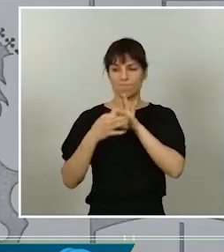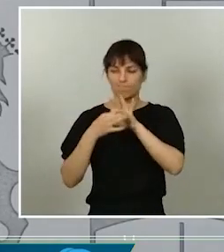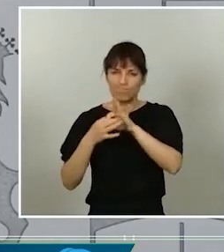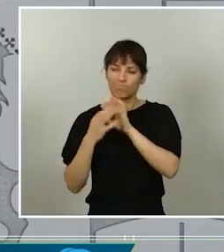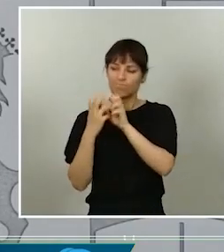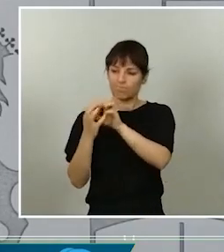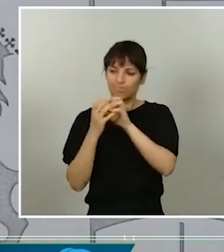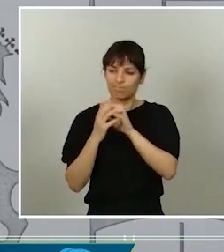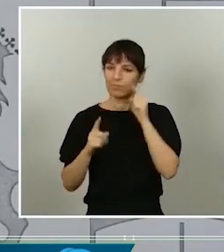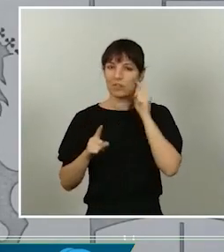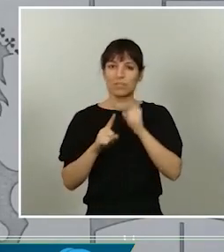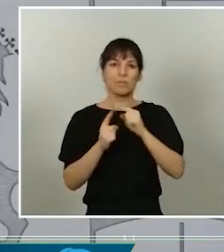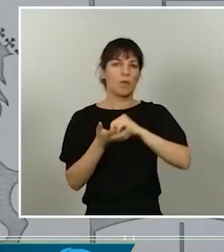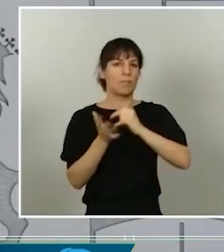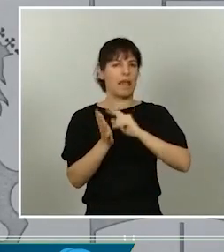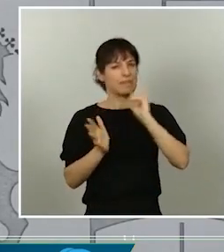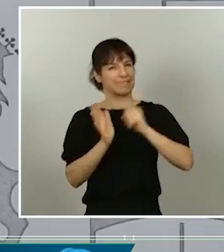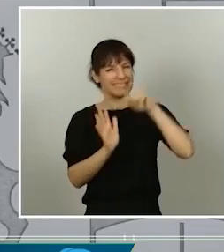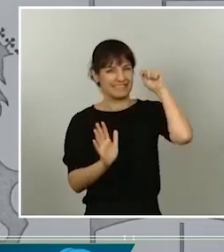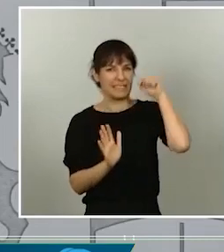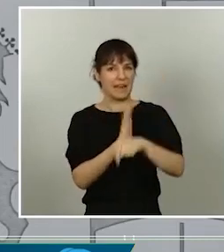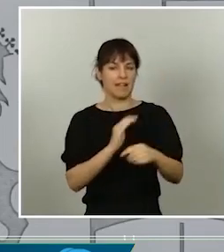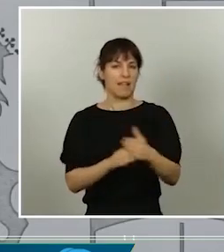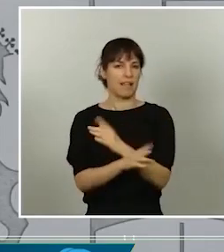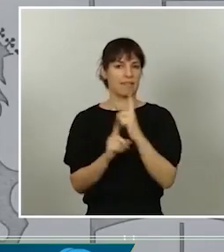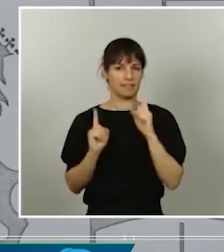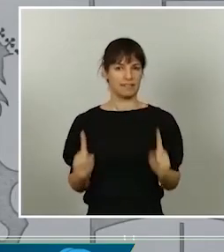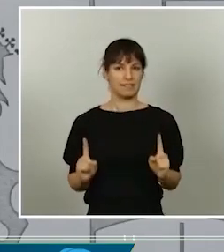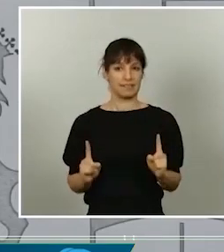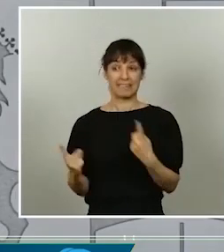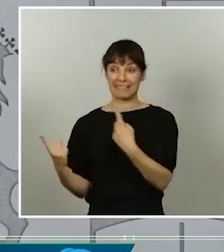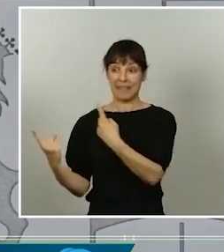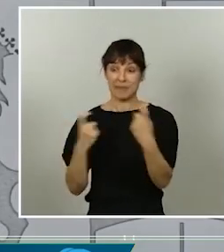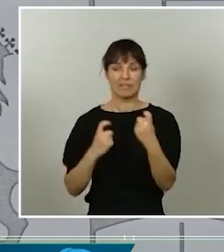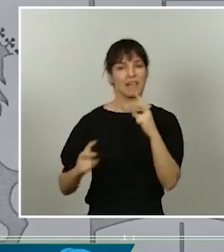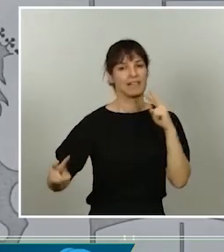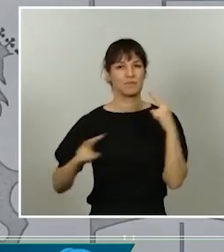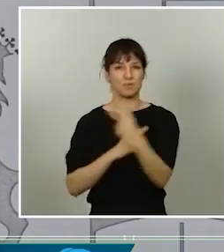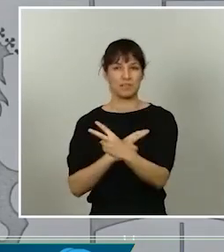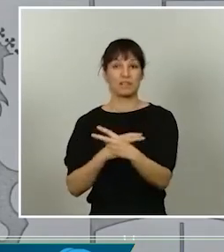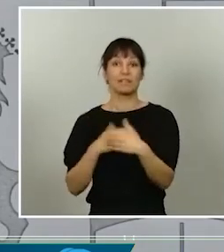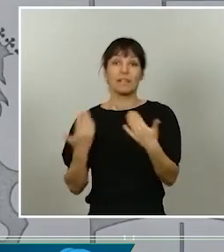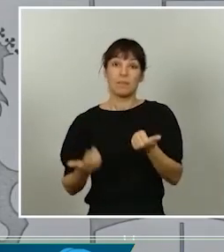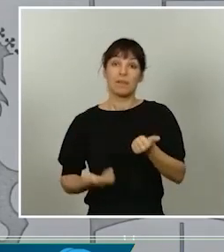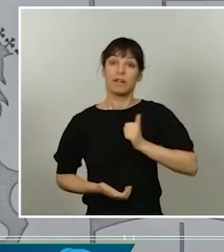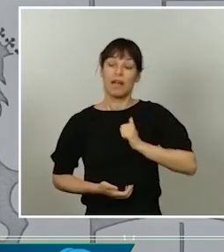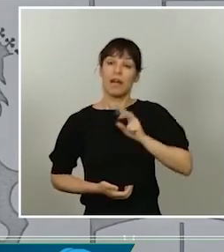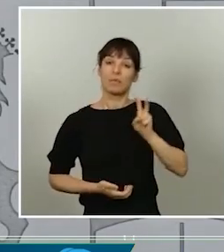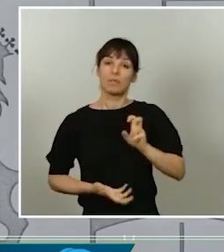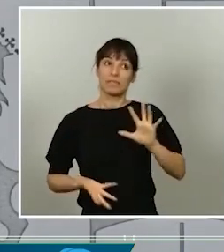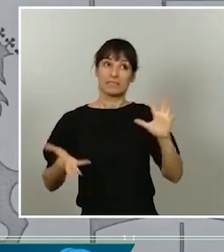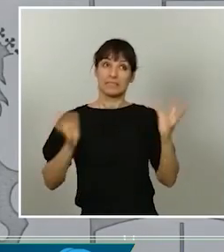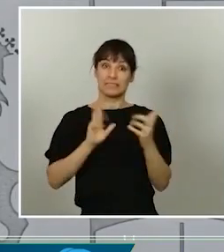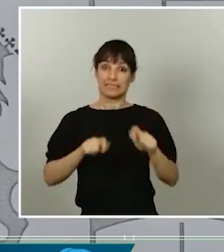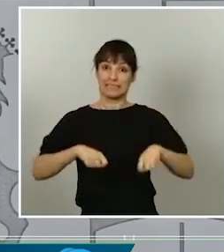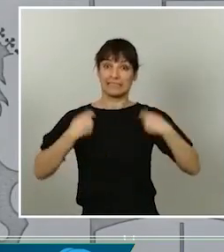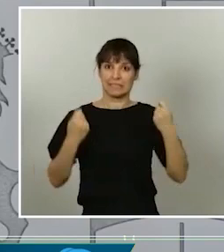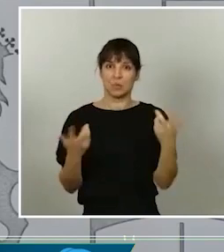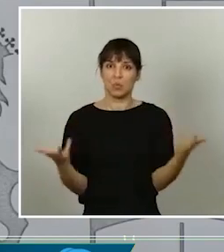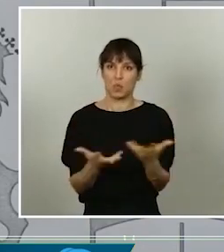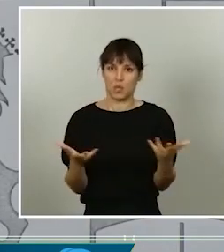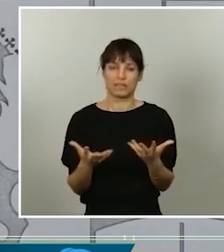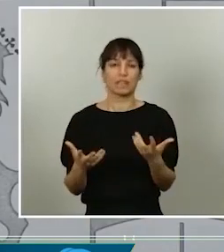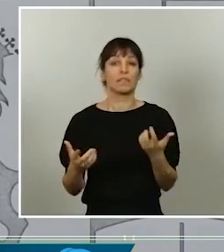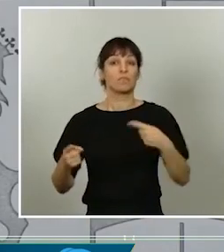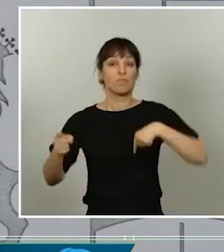sánchez y si no hay rebrotes seremos el segundo país occidental en el que más va a caer el pib en fin el panorama yo